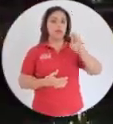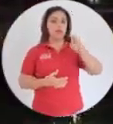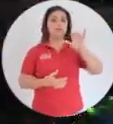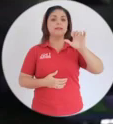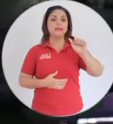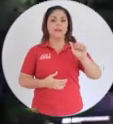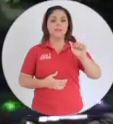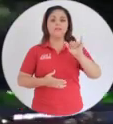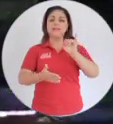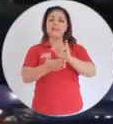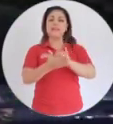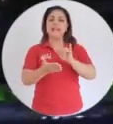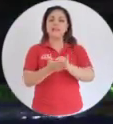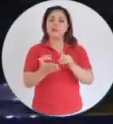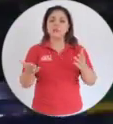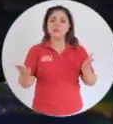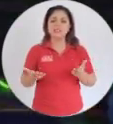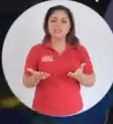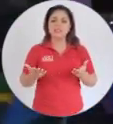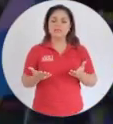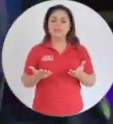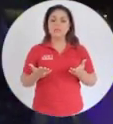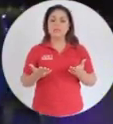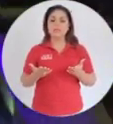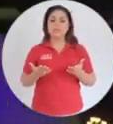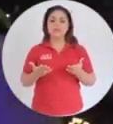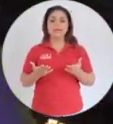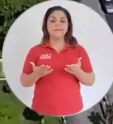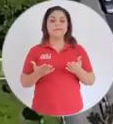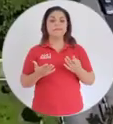permitido que un liderazgo